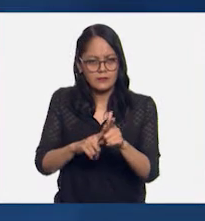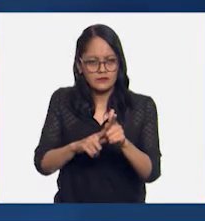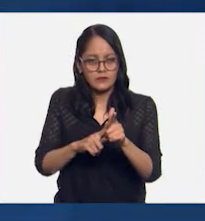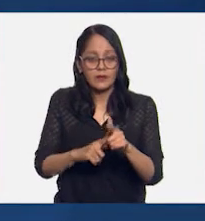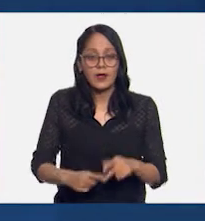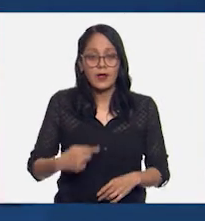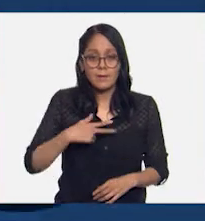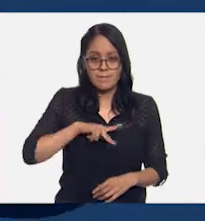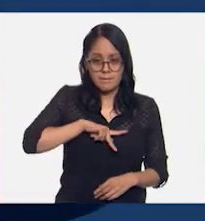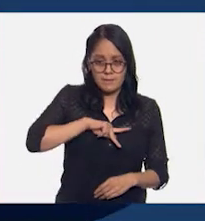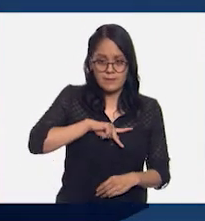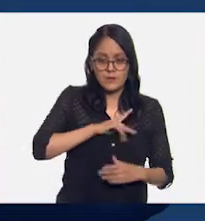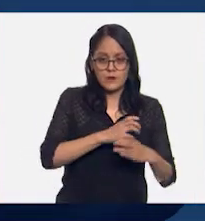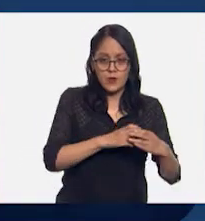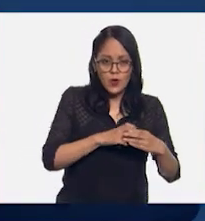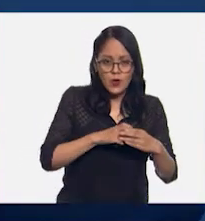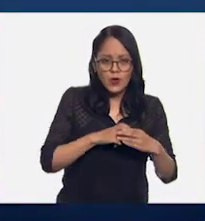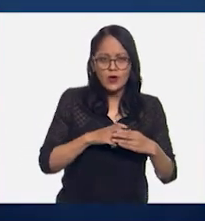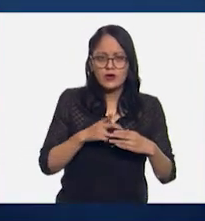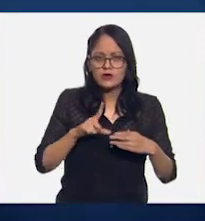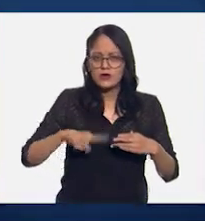estoy. Deslumbramiento.